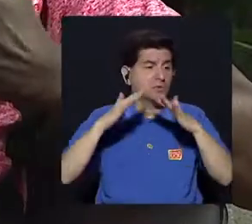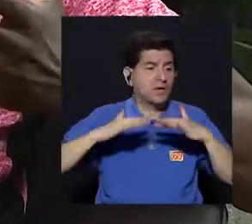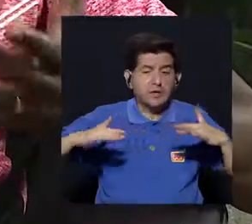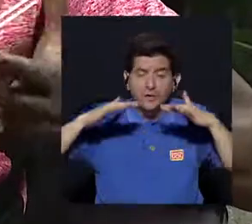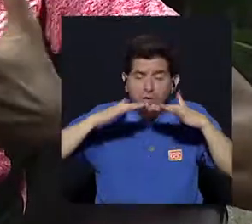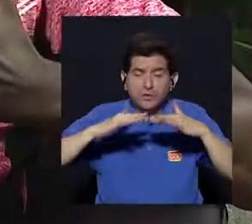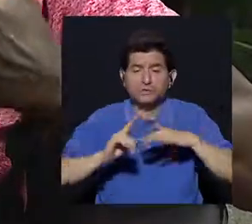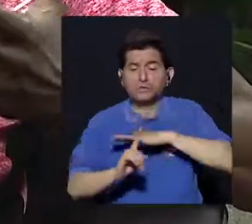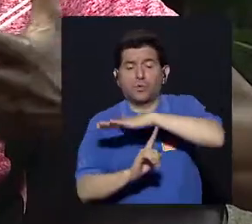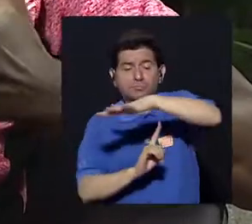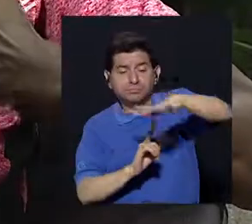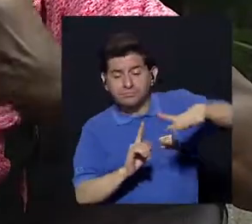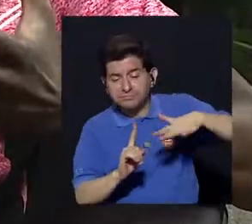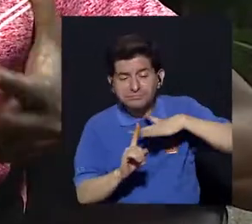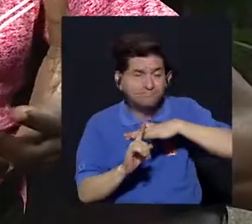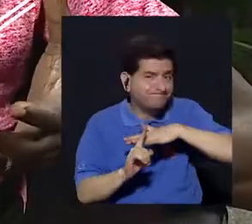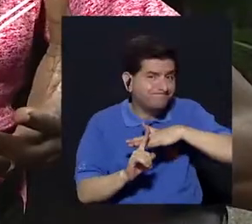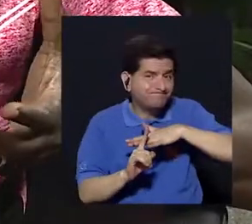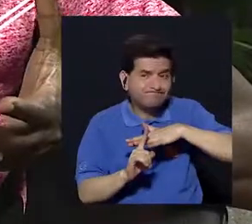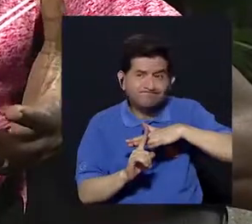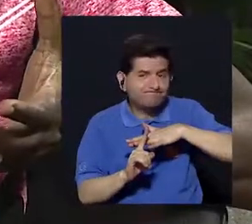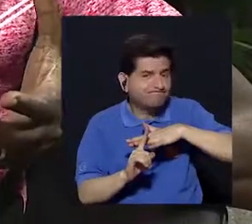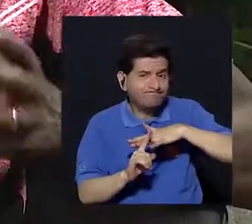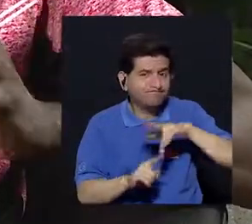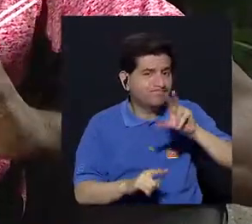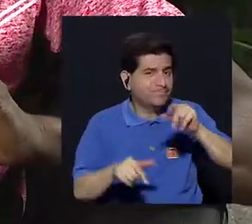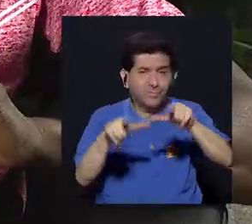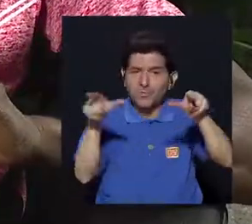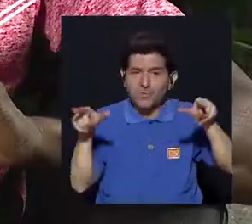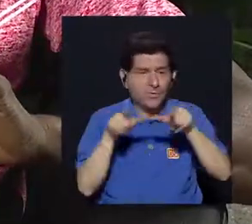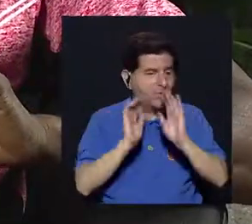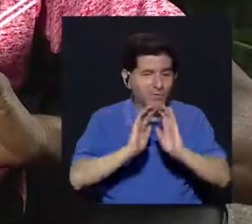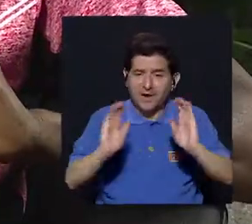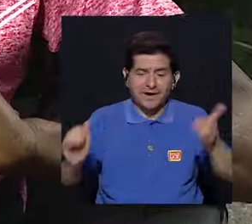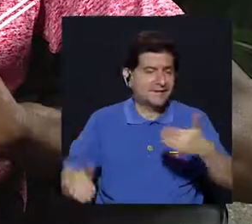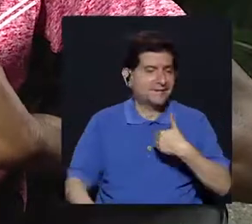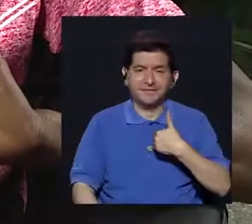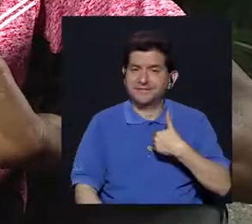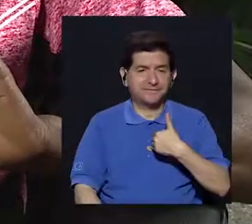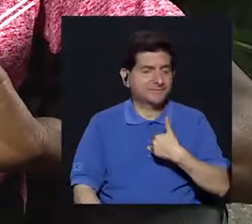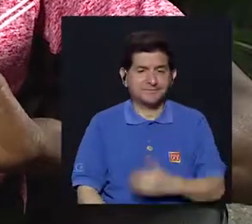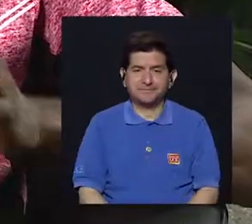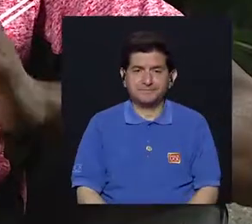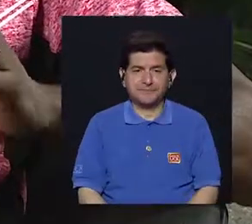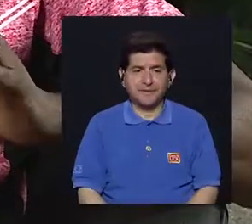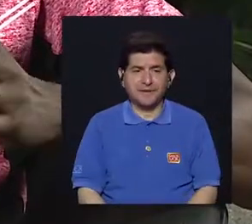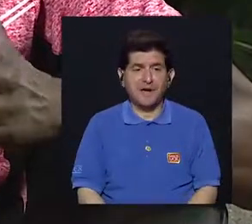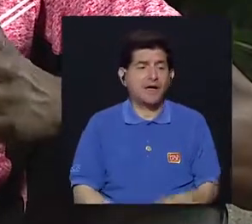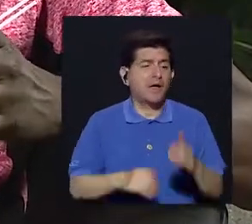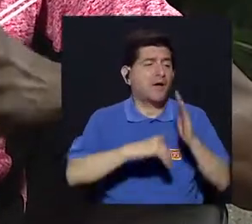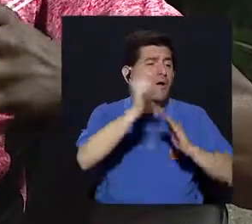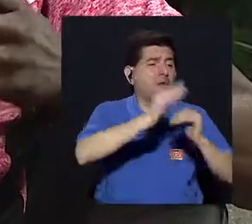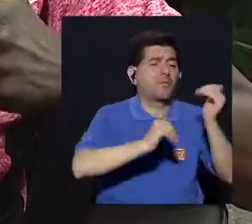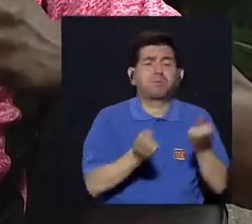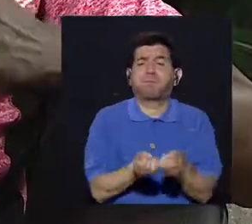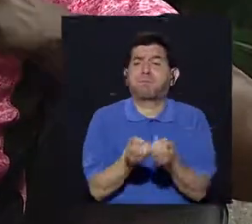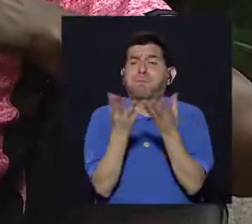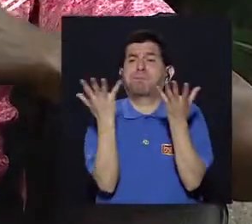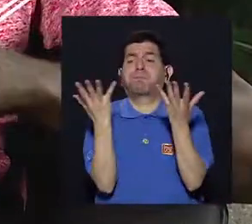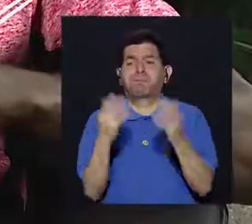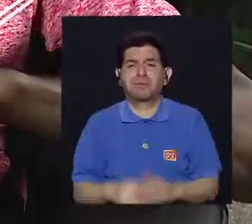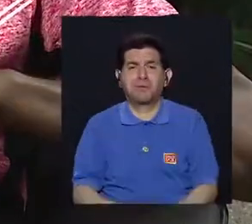la situación del ambiente, el entorno, entonces ya no hay espacios para esos niños. Los espacios, hay